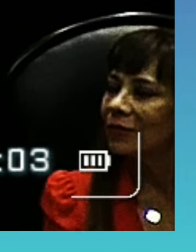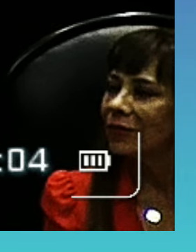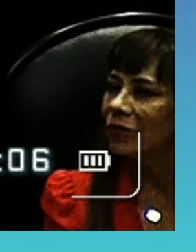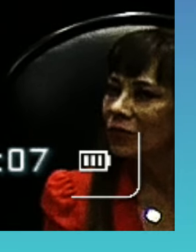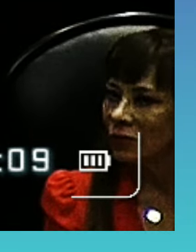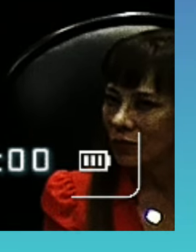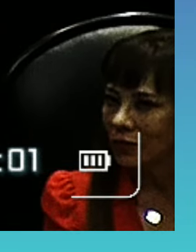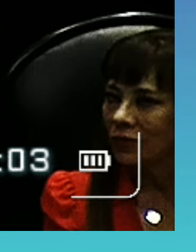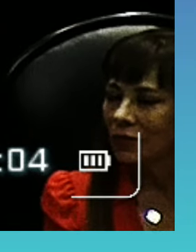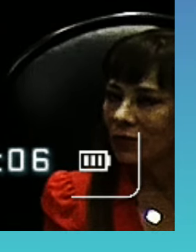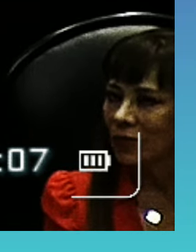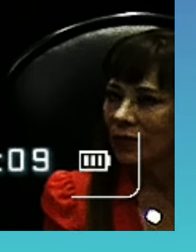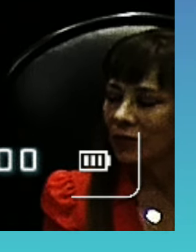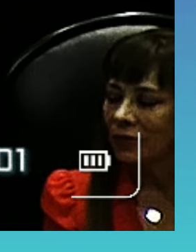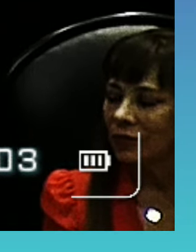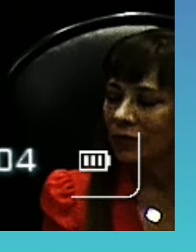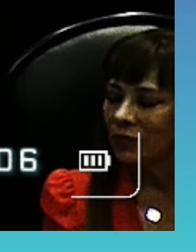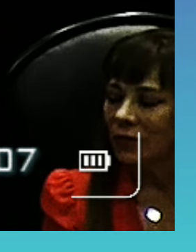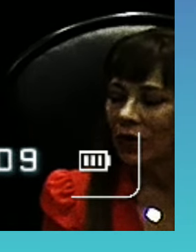39 de la Constitución,